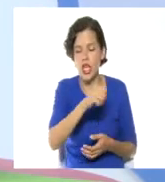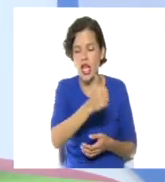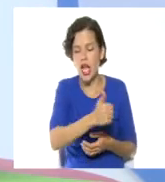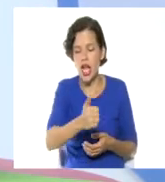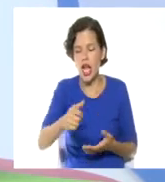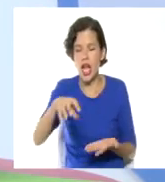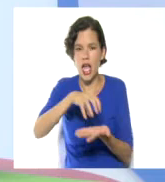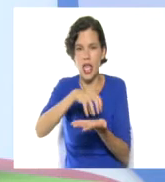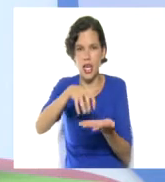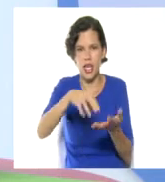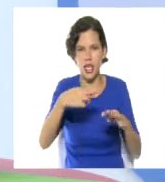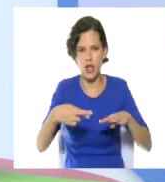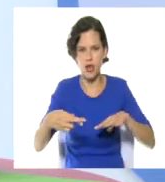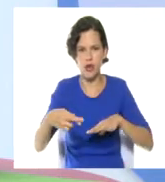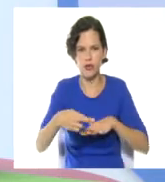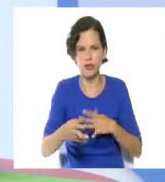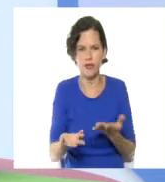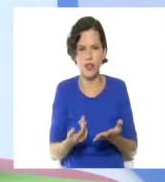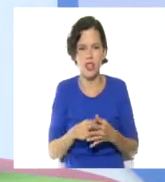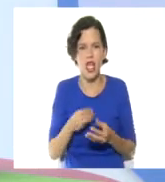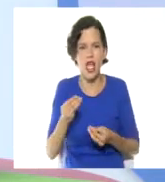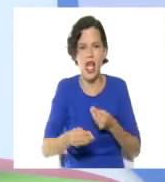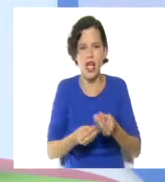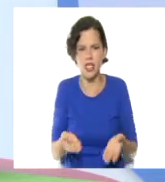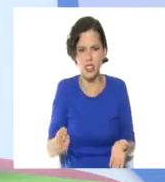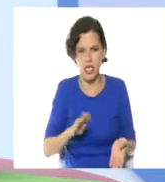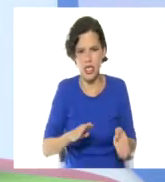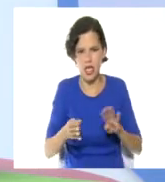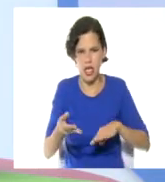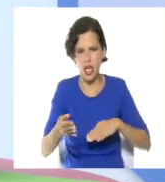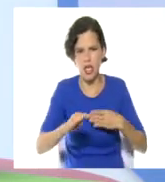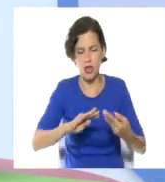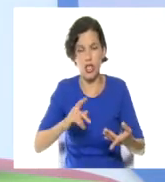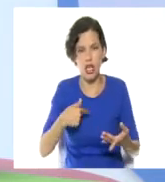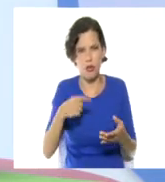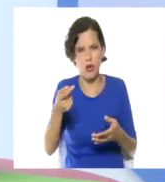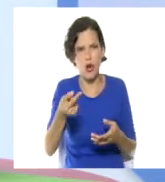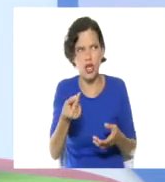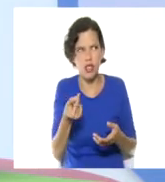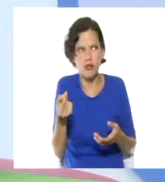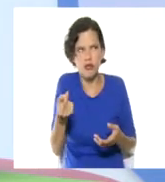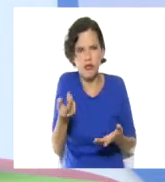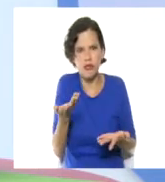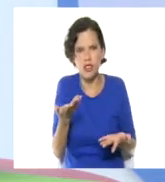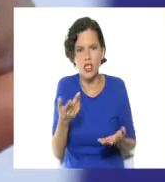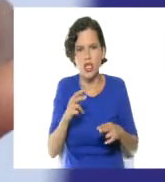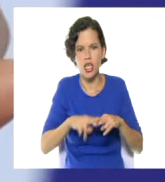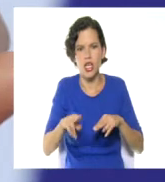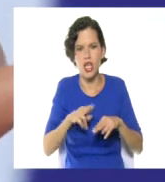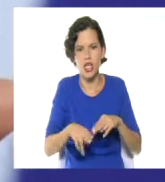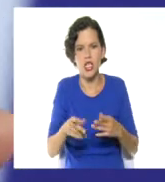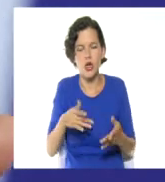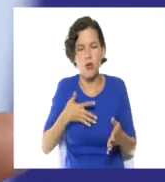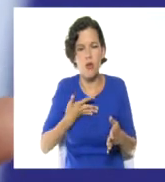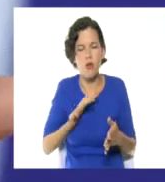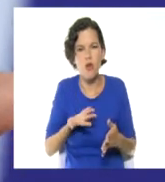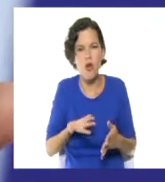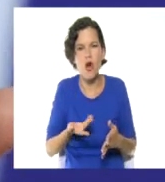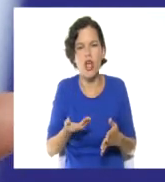prepara hallacas y a ella, por ejemplo, le coloca alcaparra, pues entonces que el niño o la niña